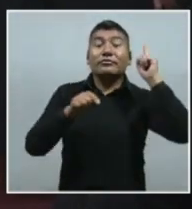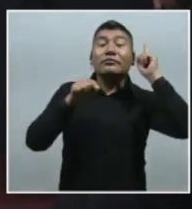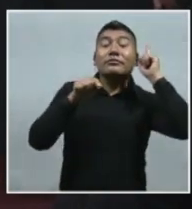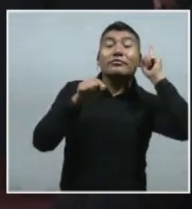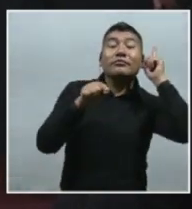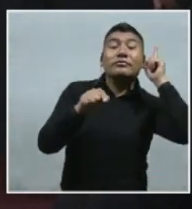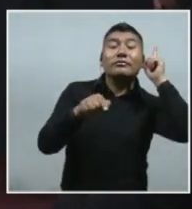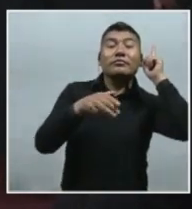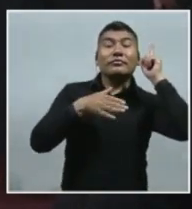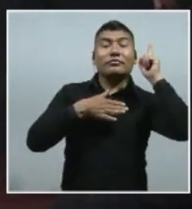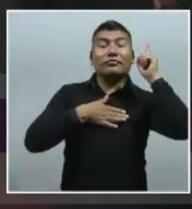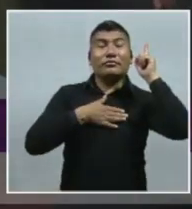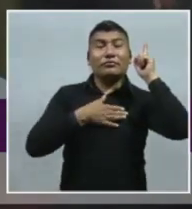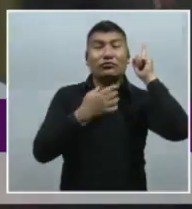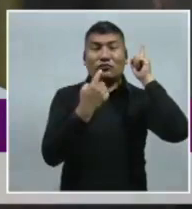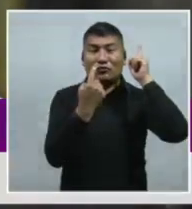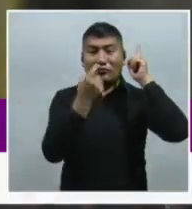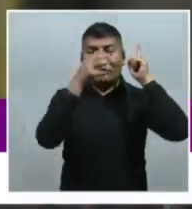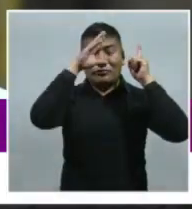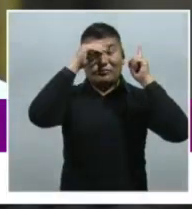amado escúchelo